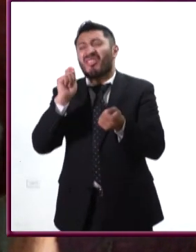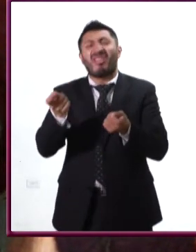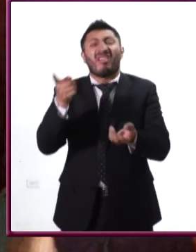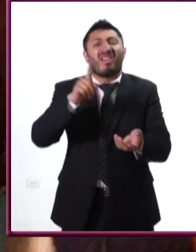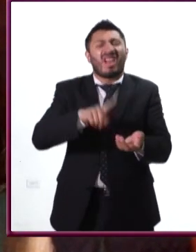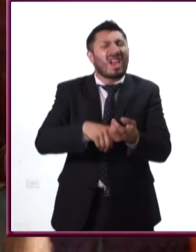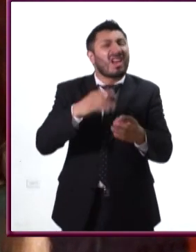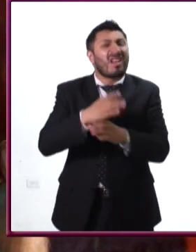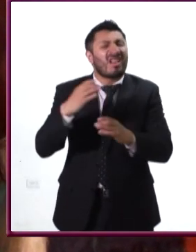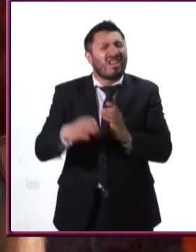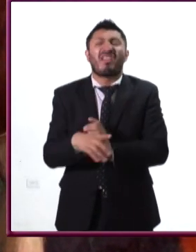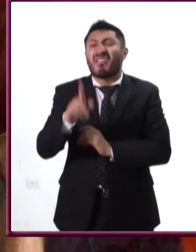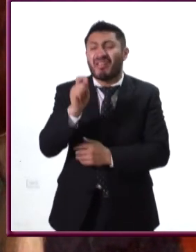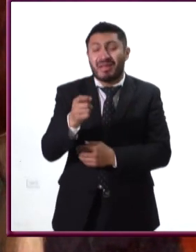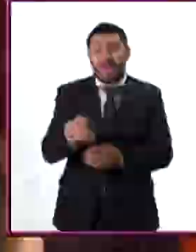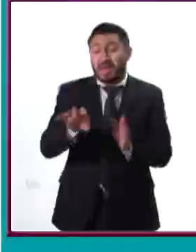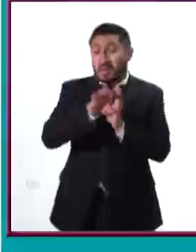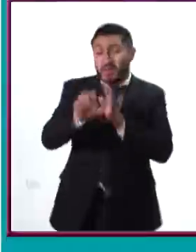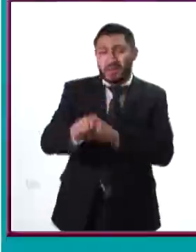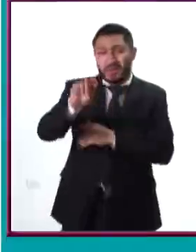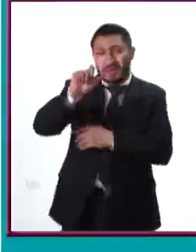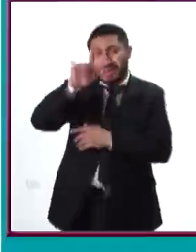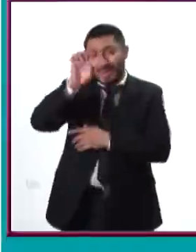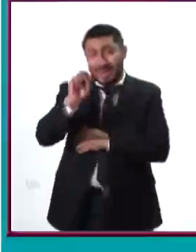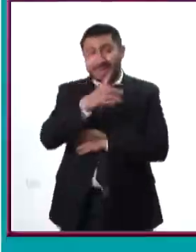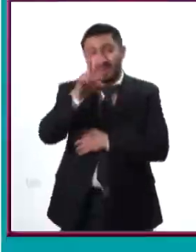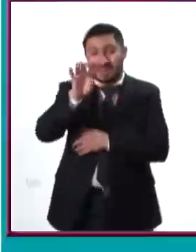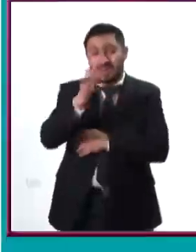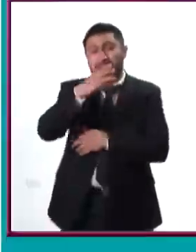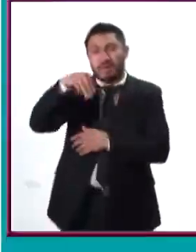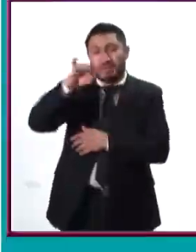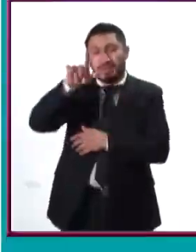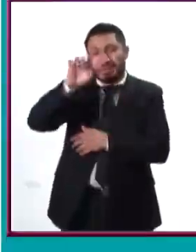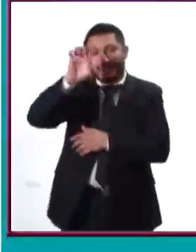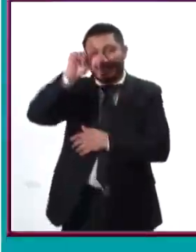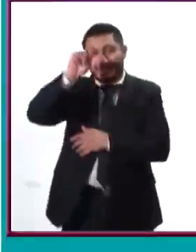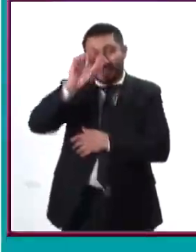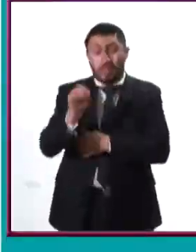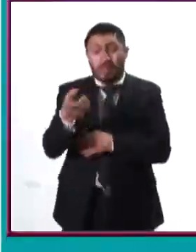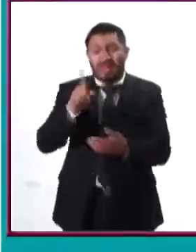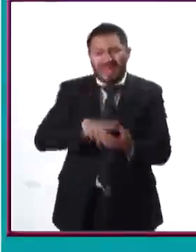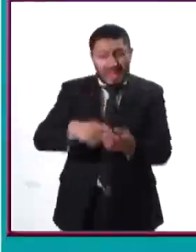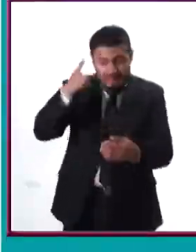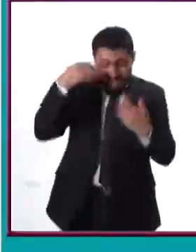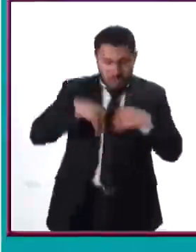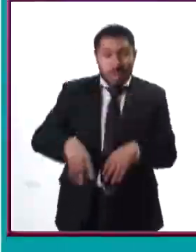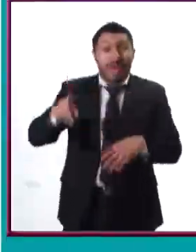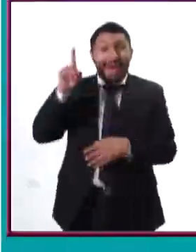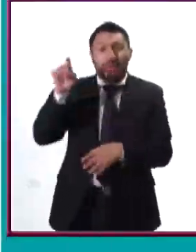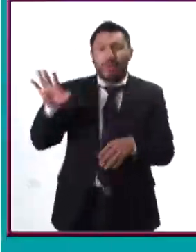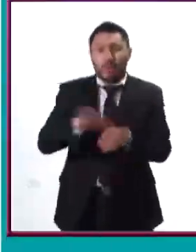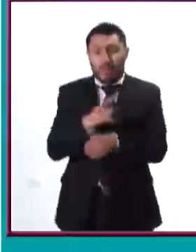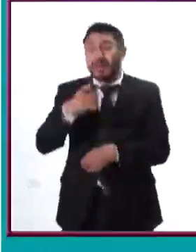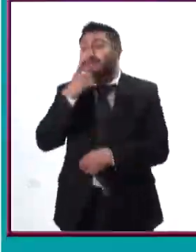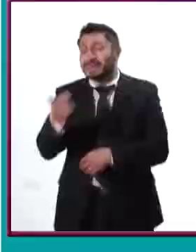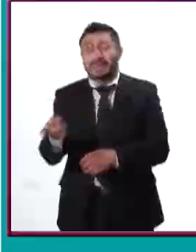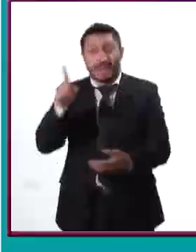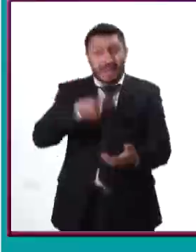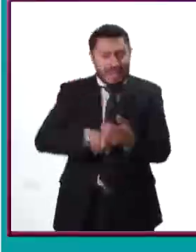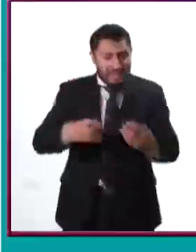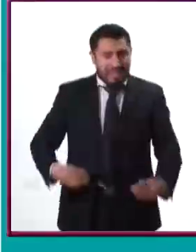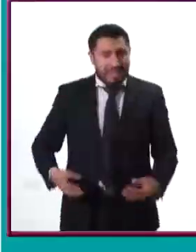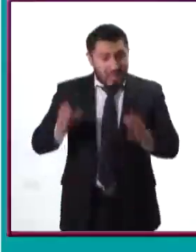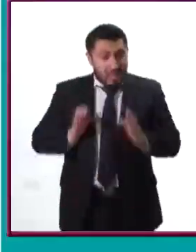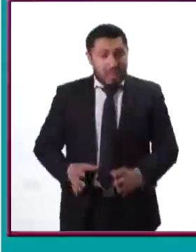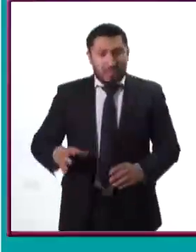qué estaba constituida la materia. Unos, como Tales de Mileto, decían que de agua, porque observaban que para que